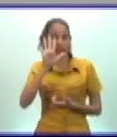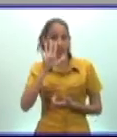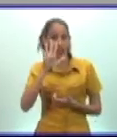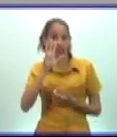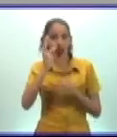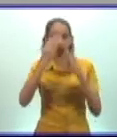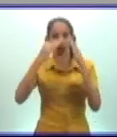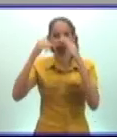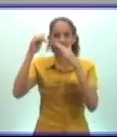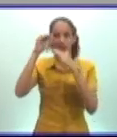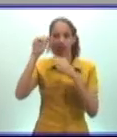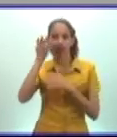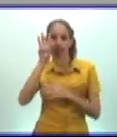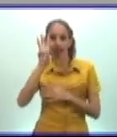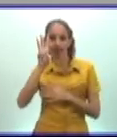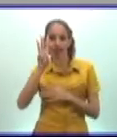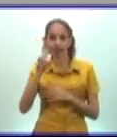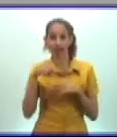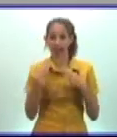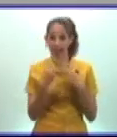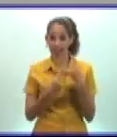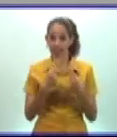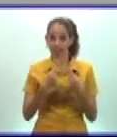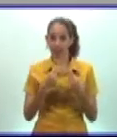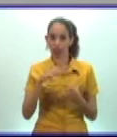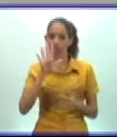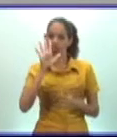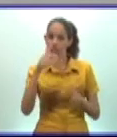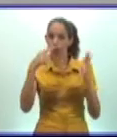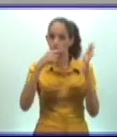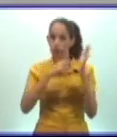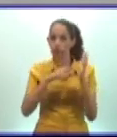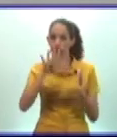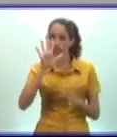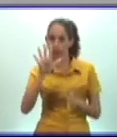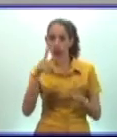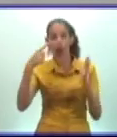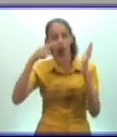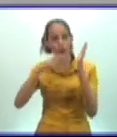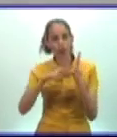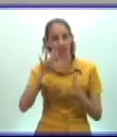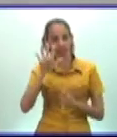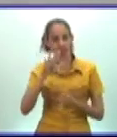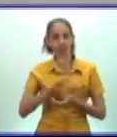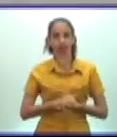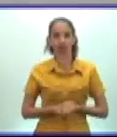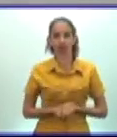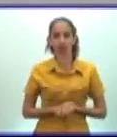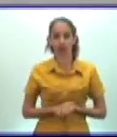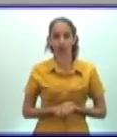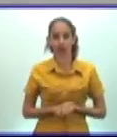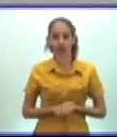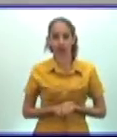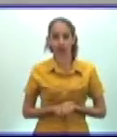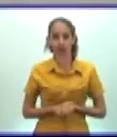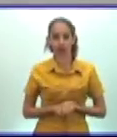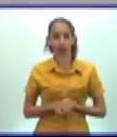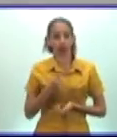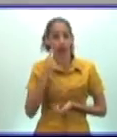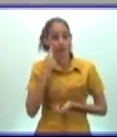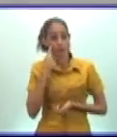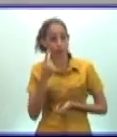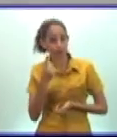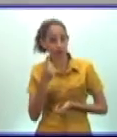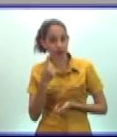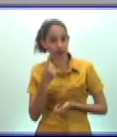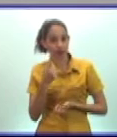más que multiplicar el 5 tres veces, 5 por 5 por 5. Ojo, a veces